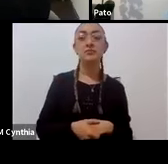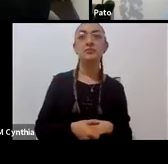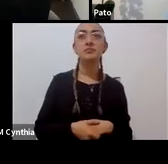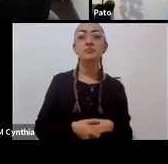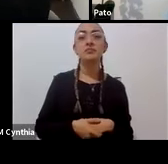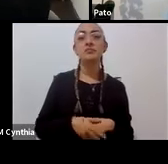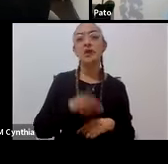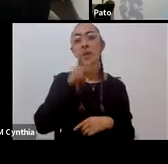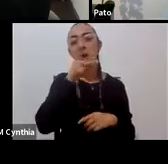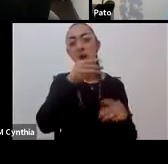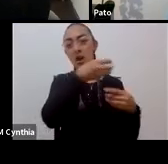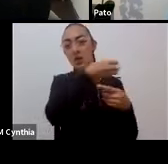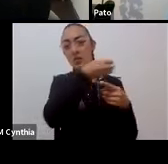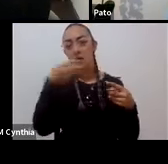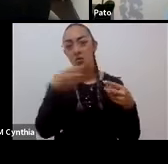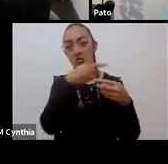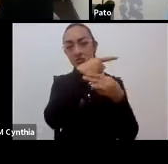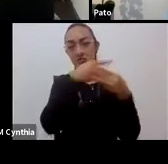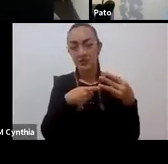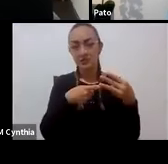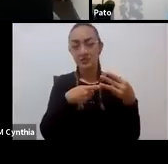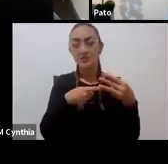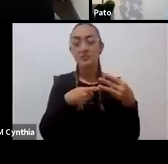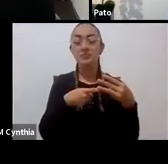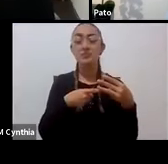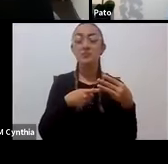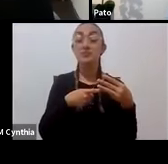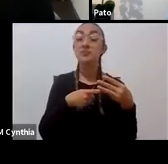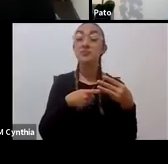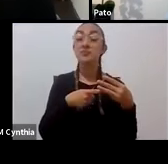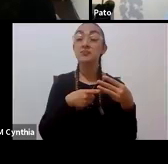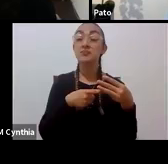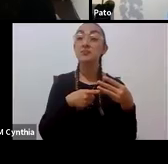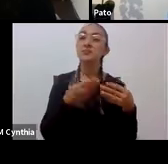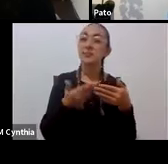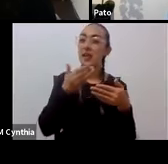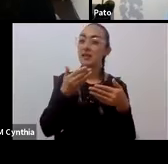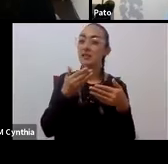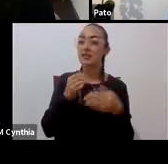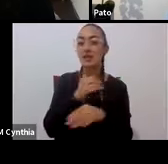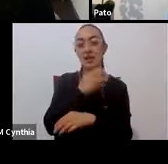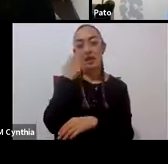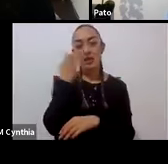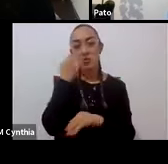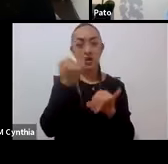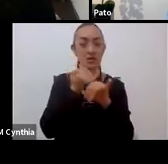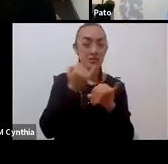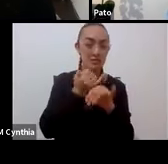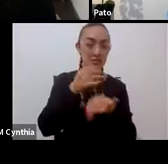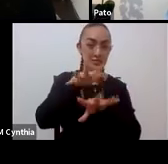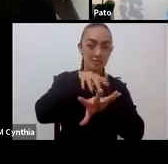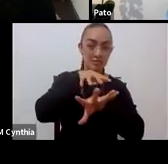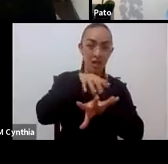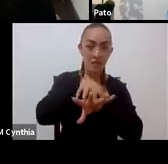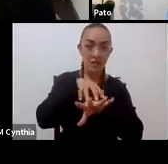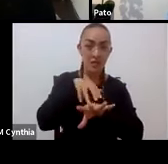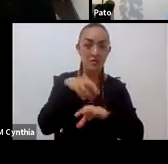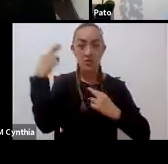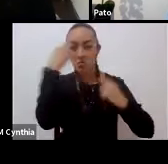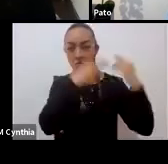Decimos tres cosas que surgieron a partir de que pensamos y diseñamos las ciberescuelas de Tlalpan, y que para nosotros